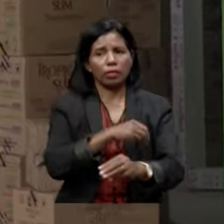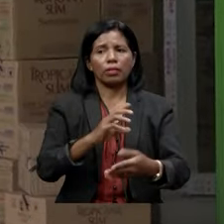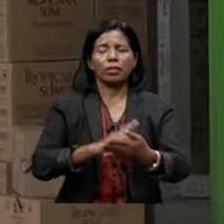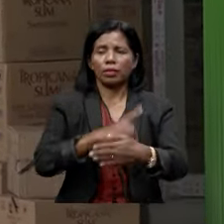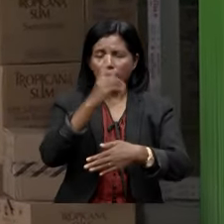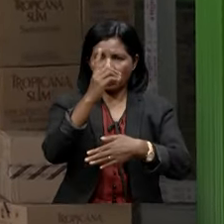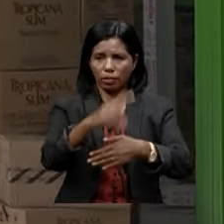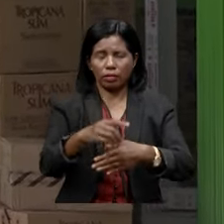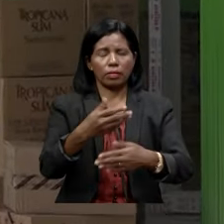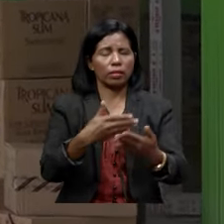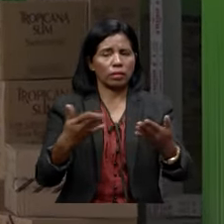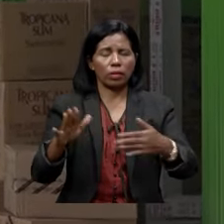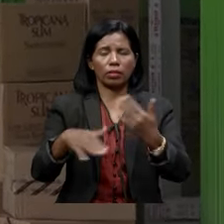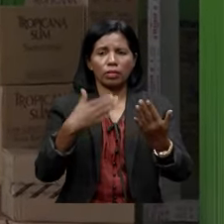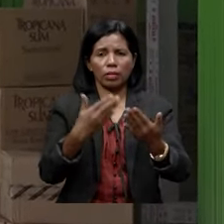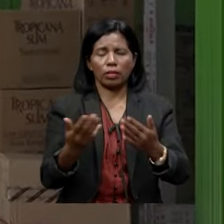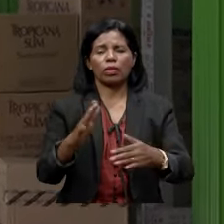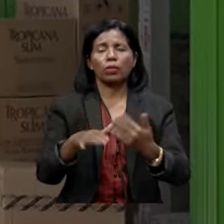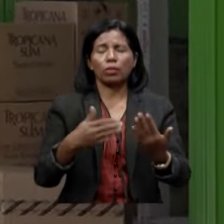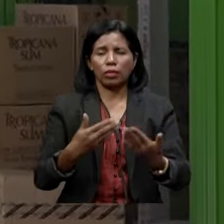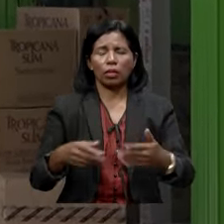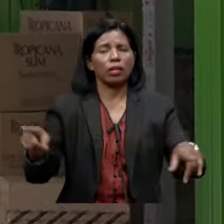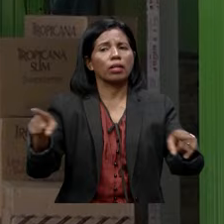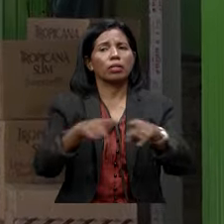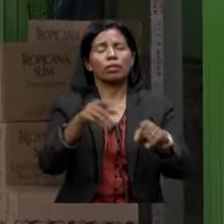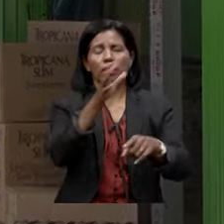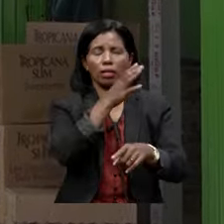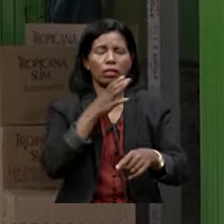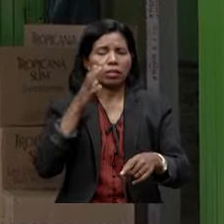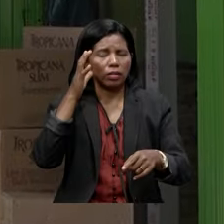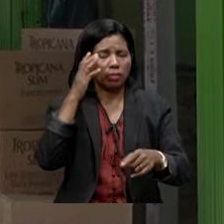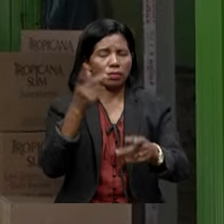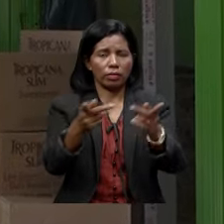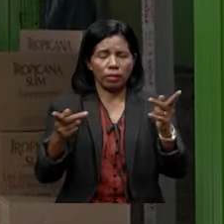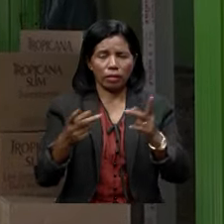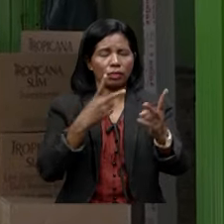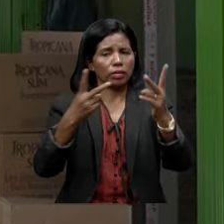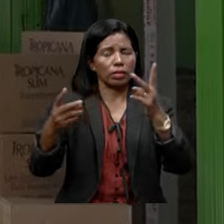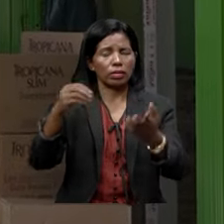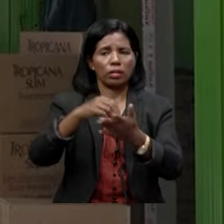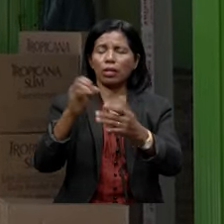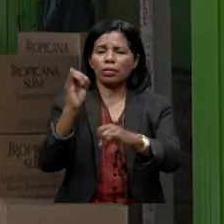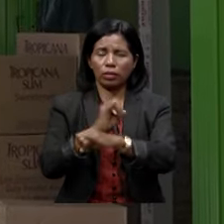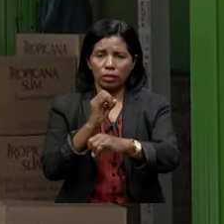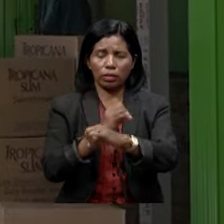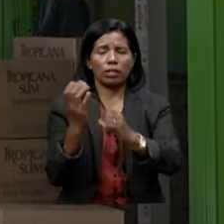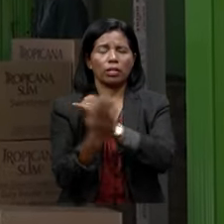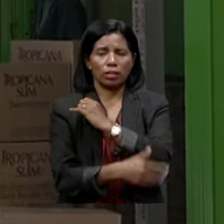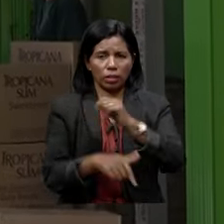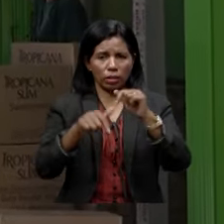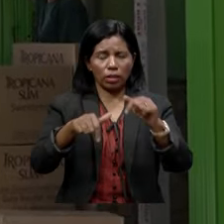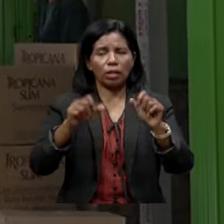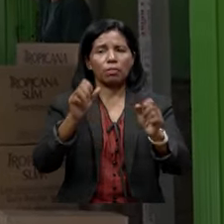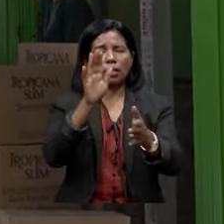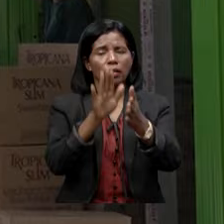desenvolve área productiva no potencial ser, hanesan agricultura, turismo, no cria industria y herrailaran, no ne bele